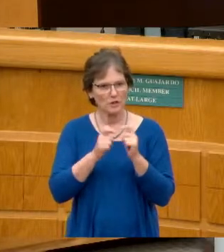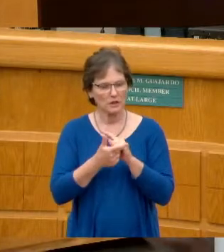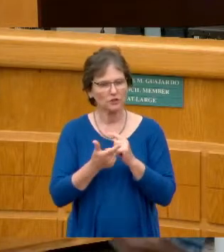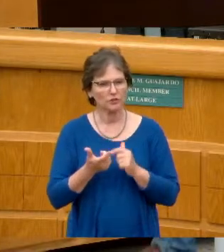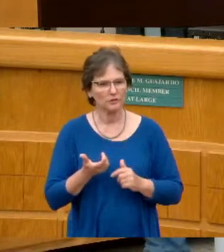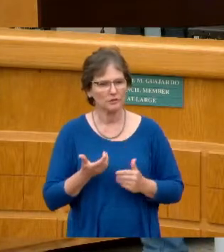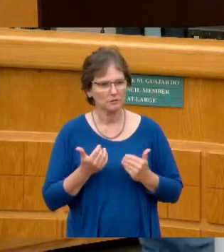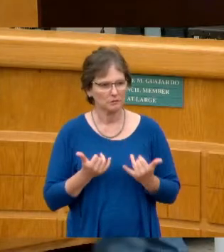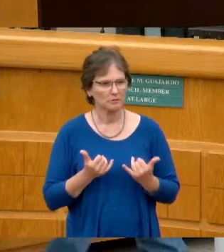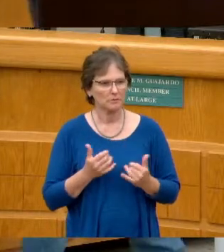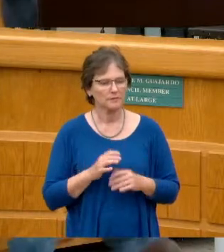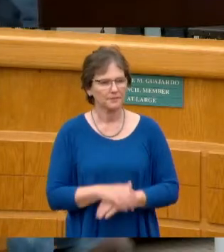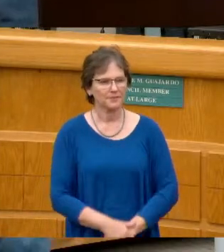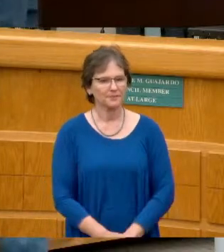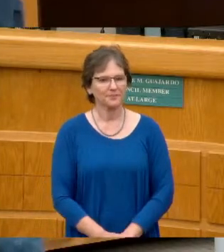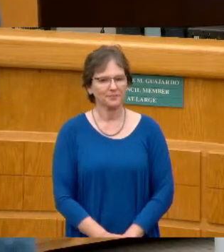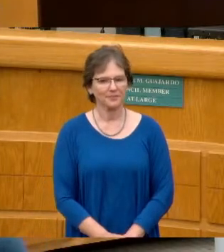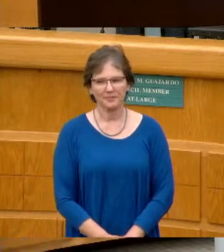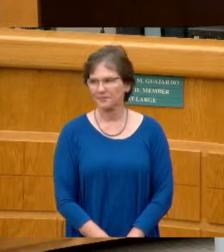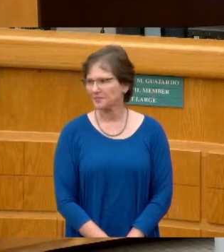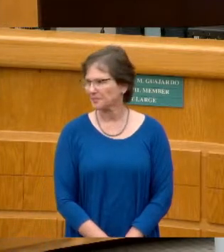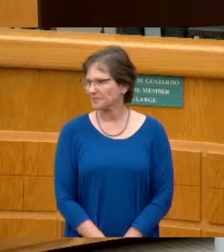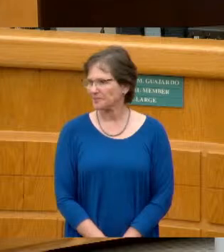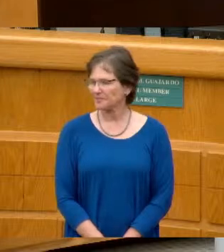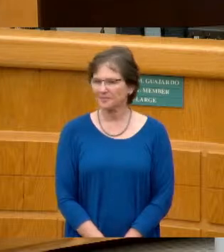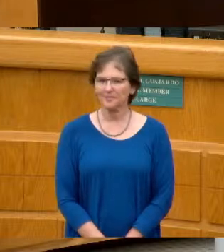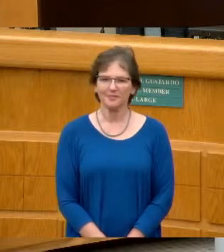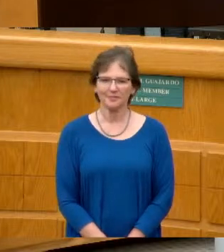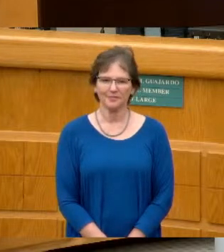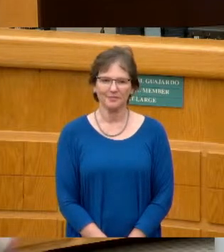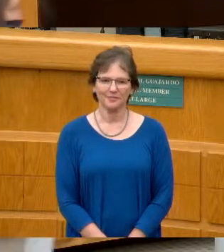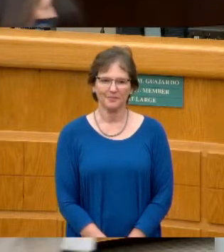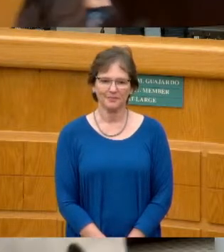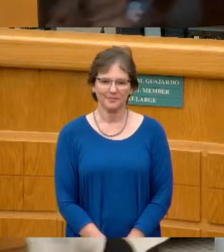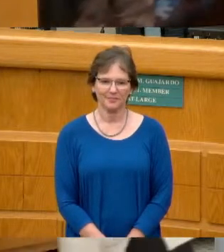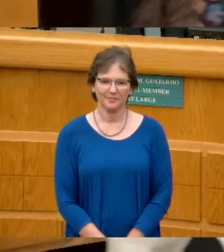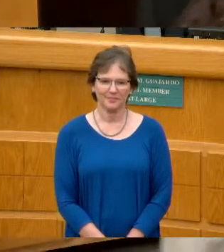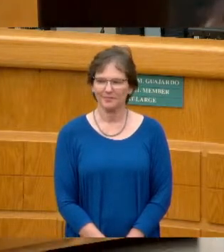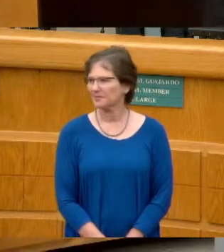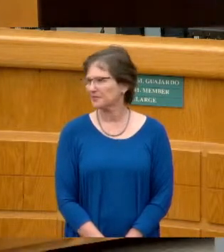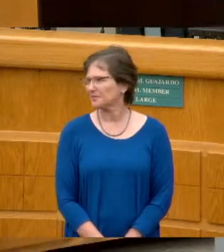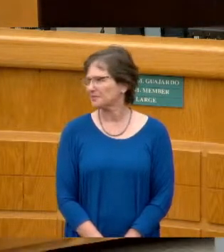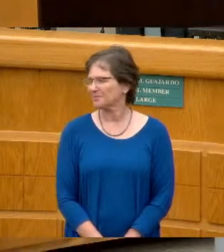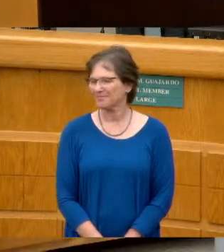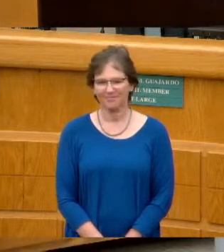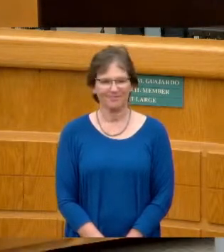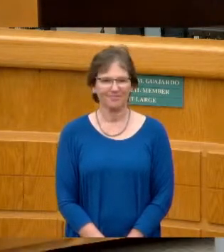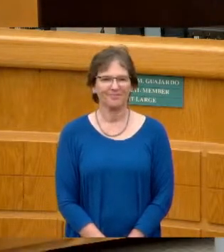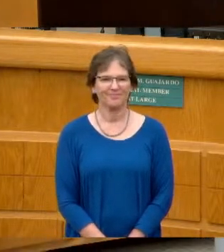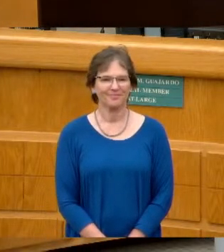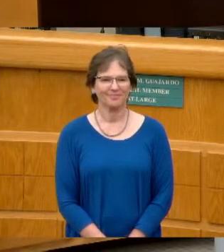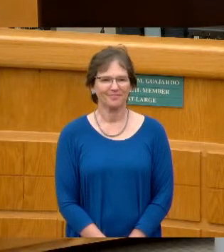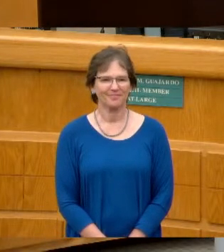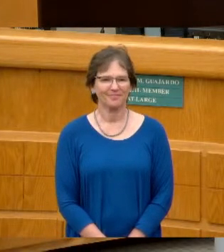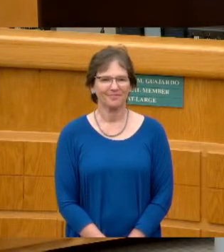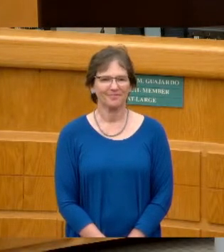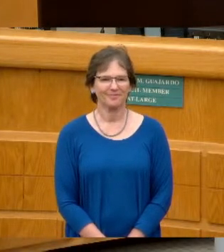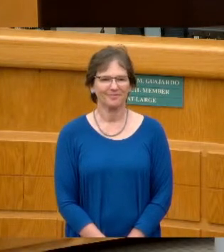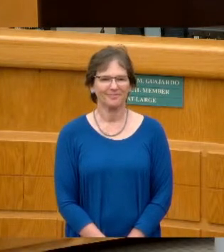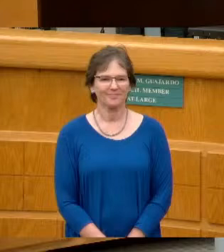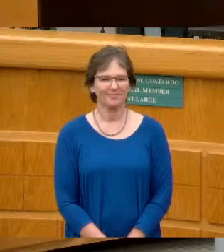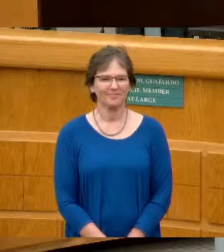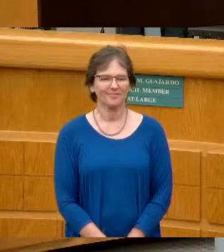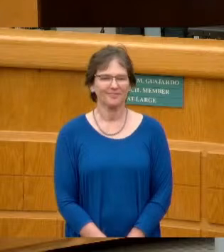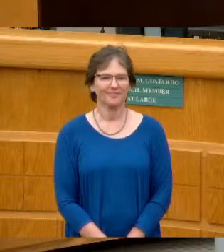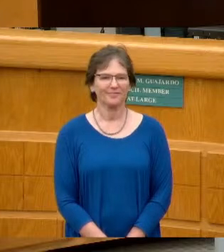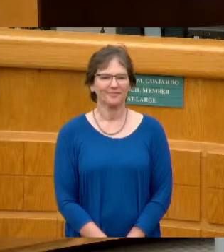pasado el Distrito de Salud realizó la toma de especímenes. De 53 tomas, 10 resultaron positivos, arrojando una tasa de positividad del